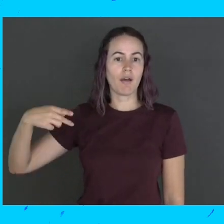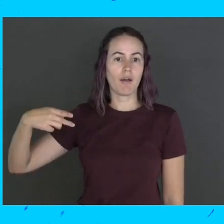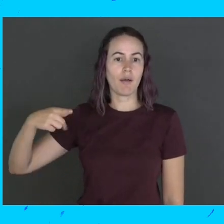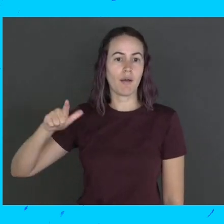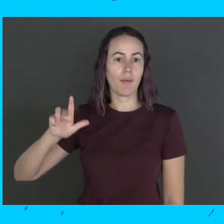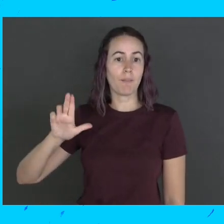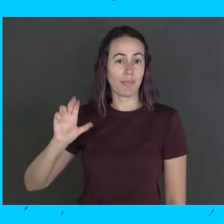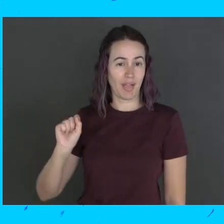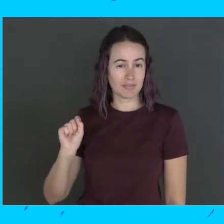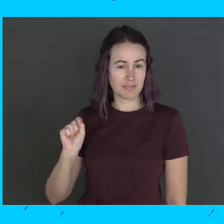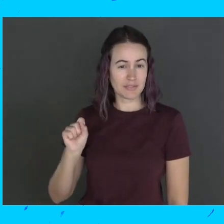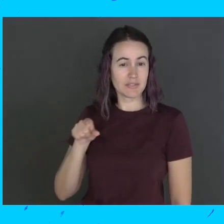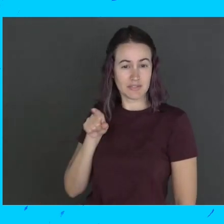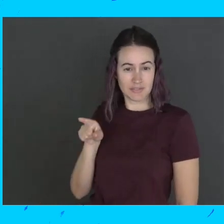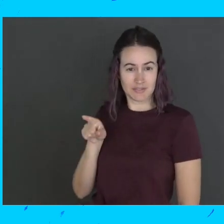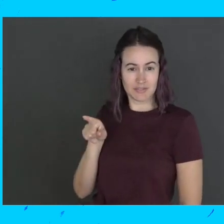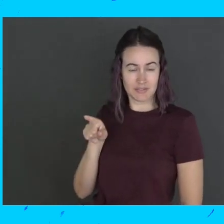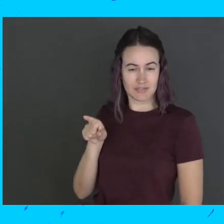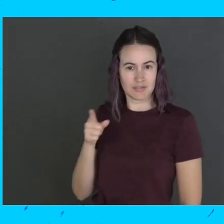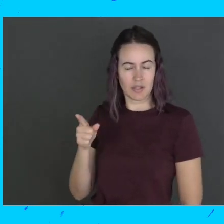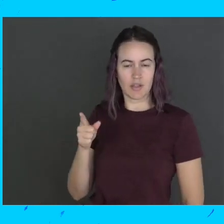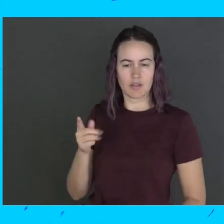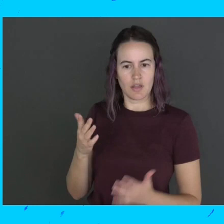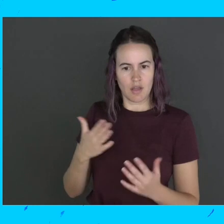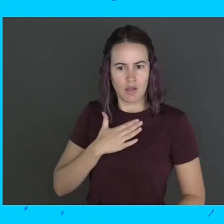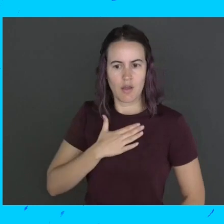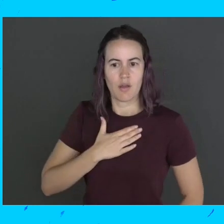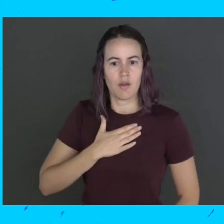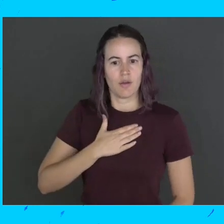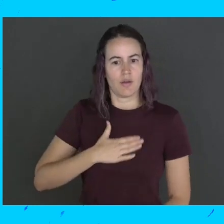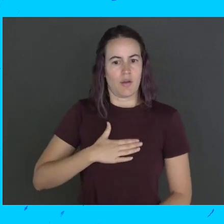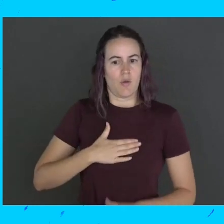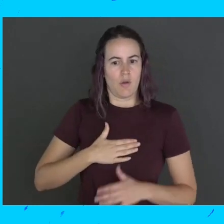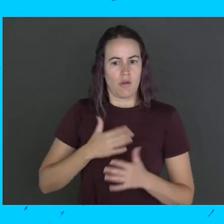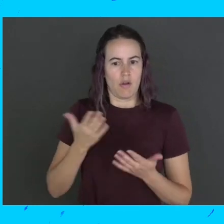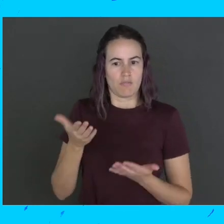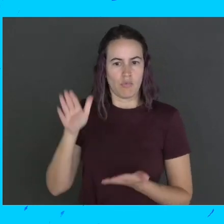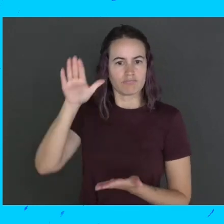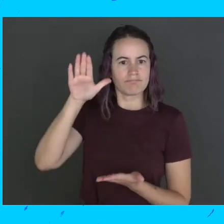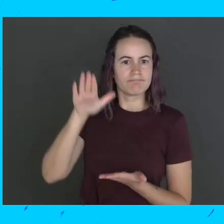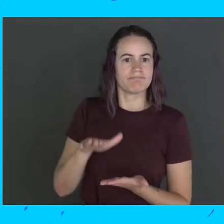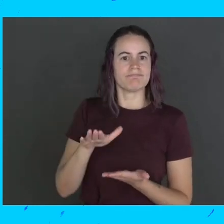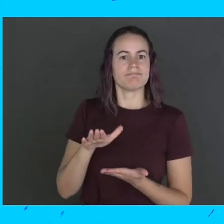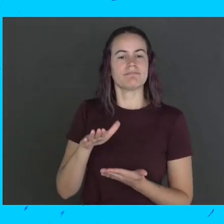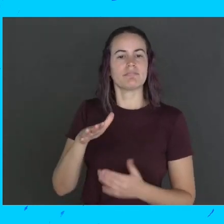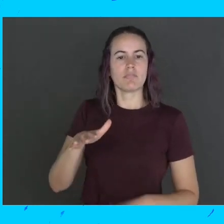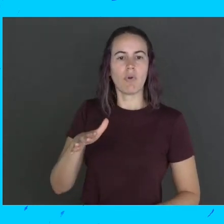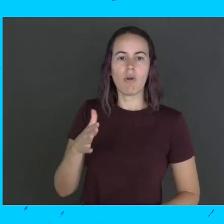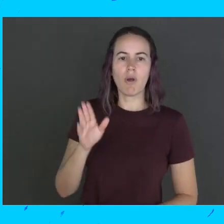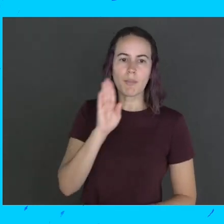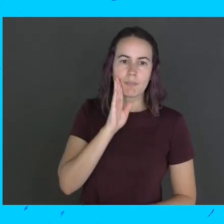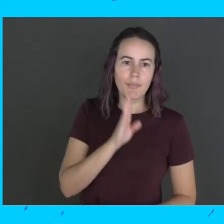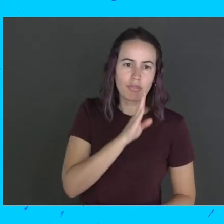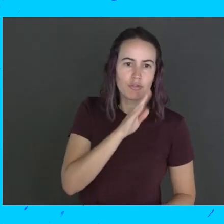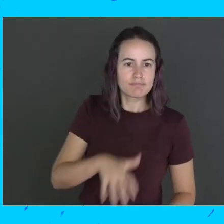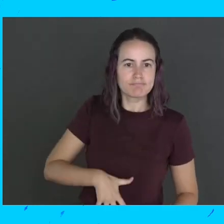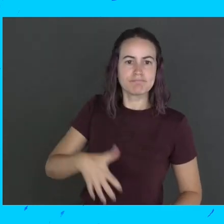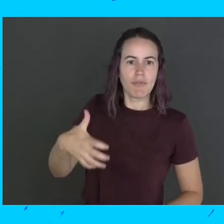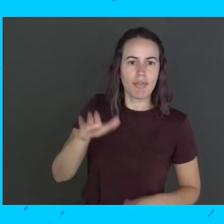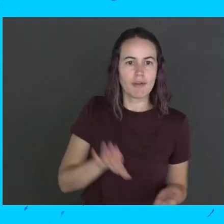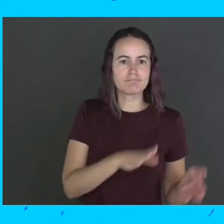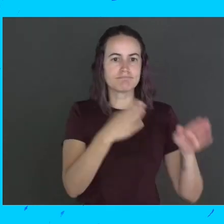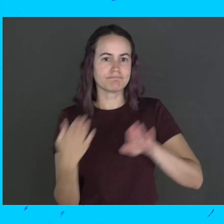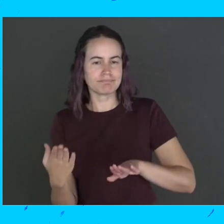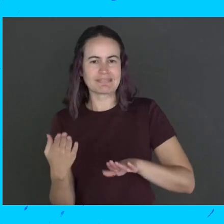nosotros vamos a compartirlo y adoptarlo e implementarlo. Y esto va a producir